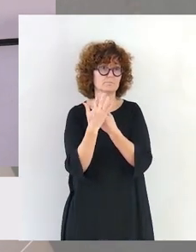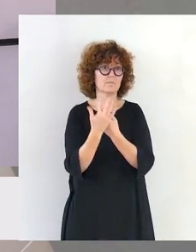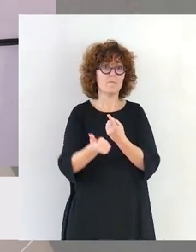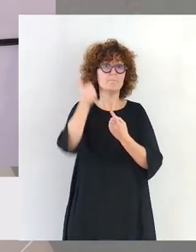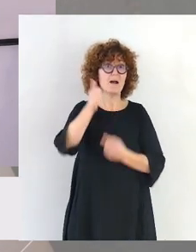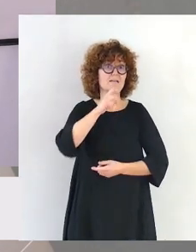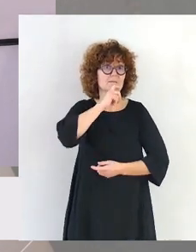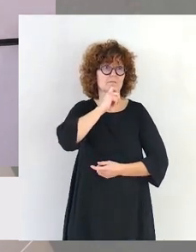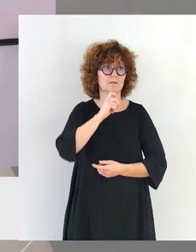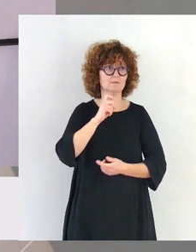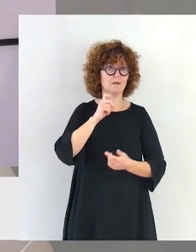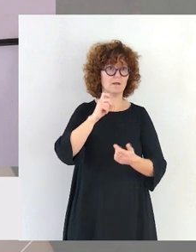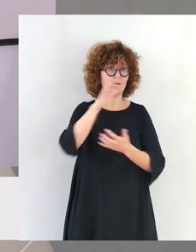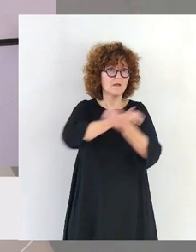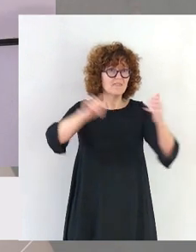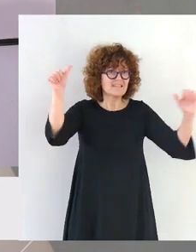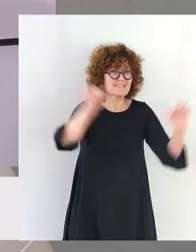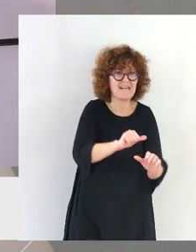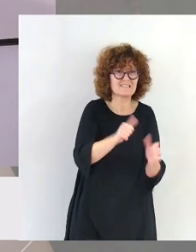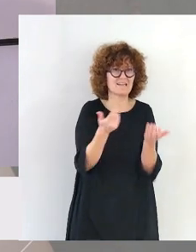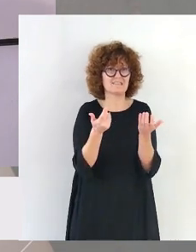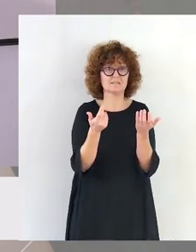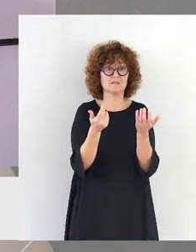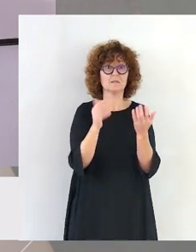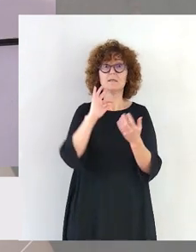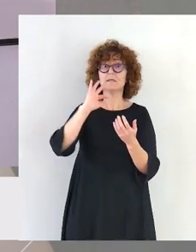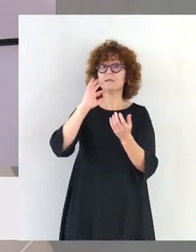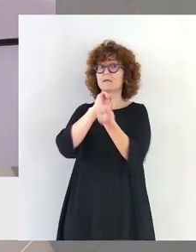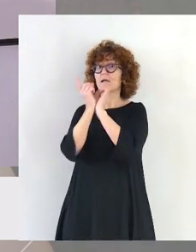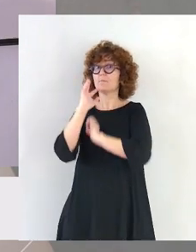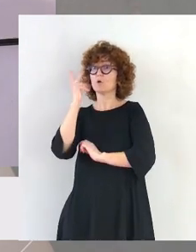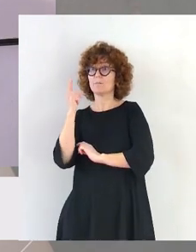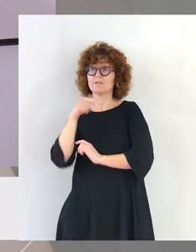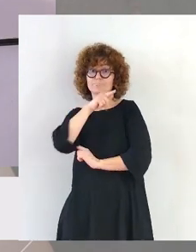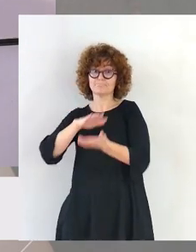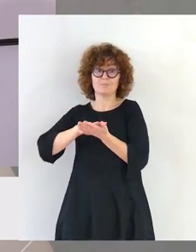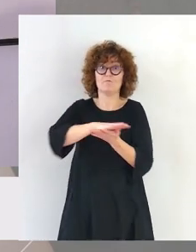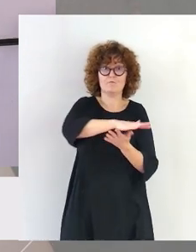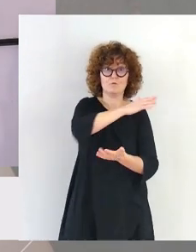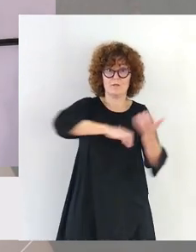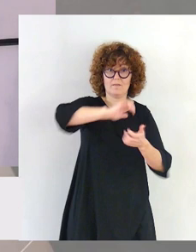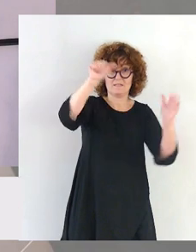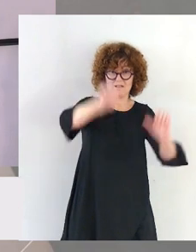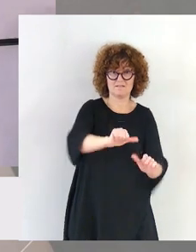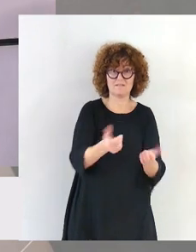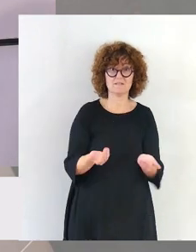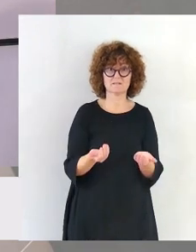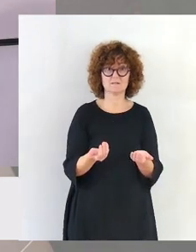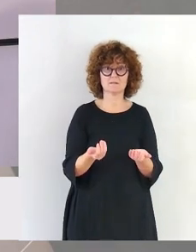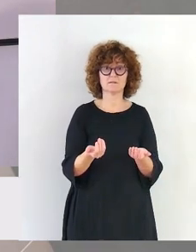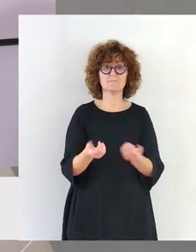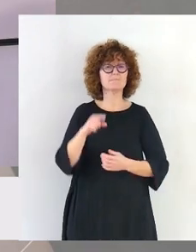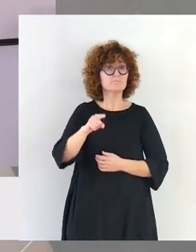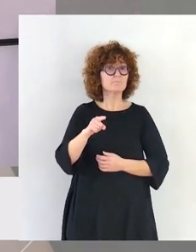dan desastres eh Y el cambio climático Lo siento mucho pero tiene mucho que ver con desastres no eh entonces estar